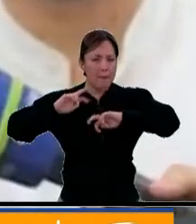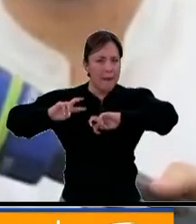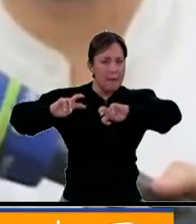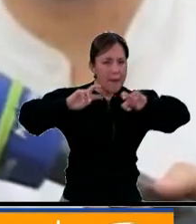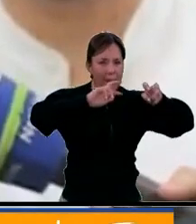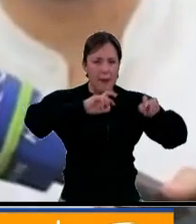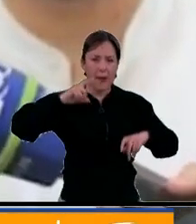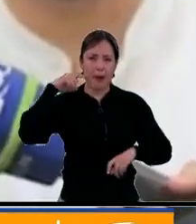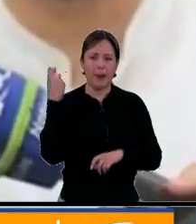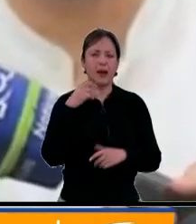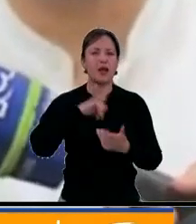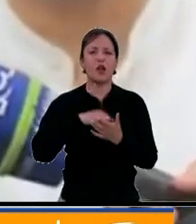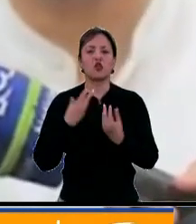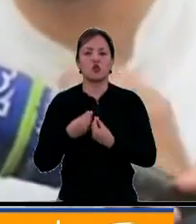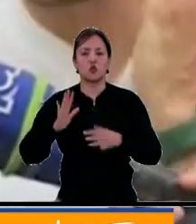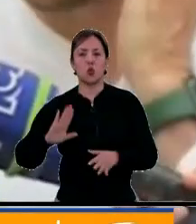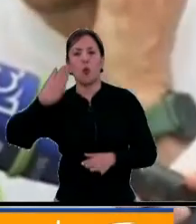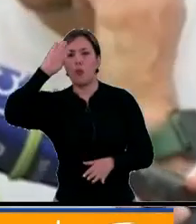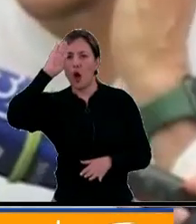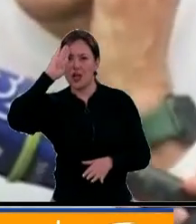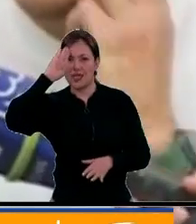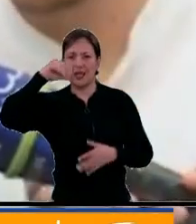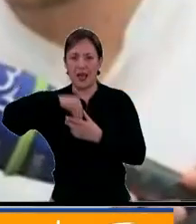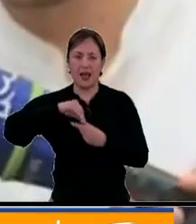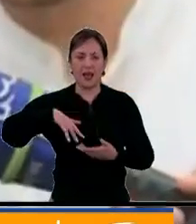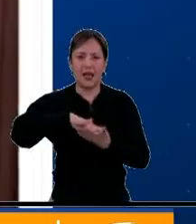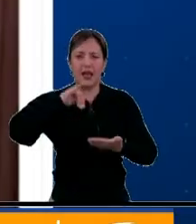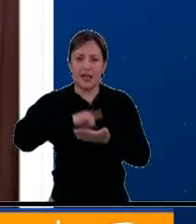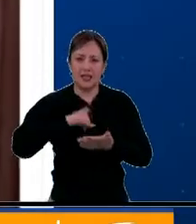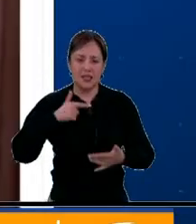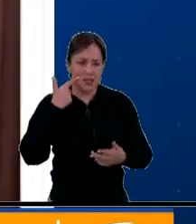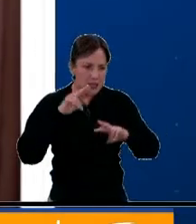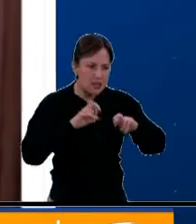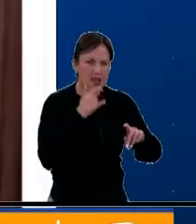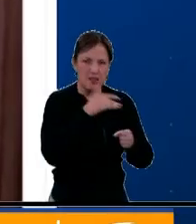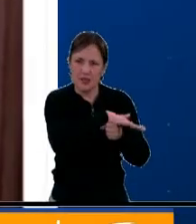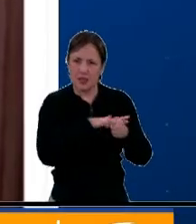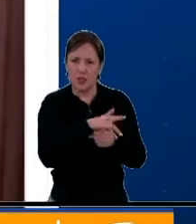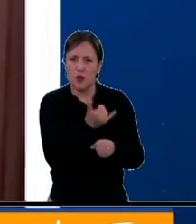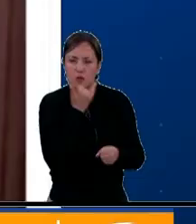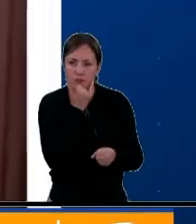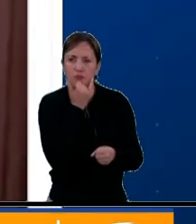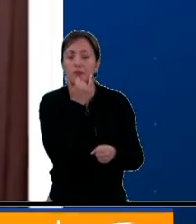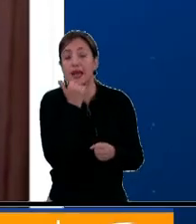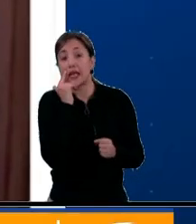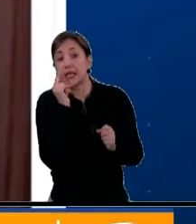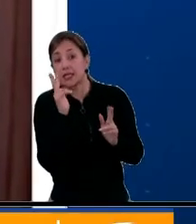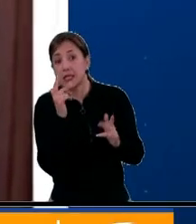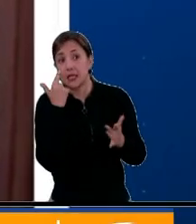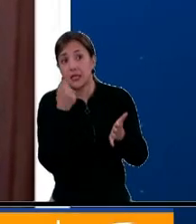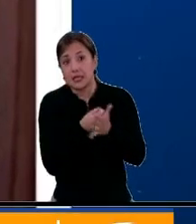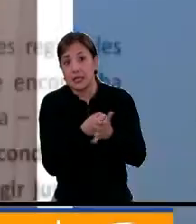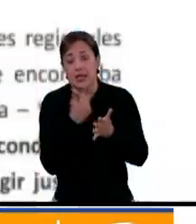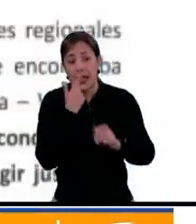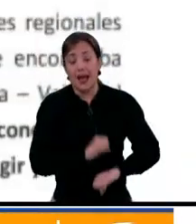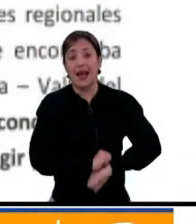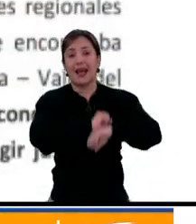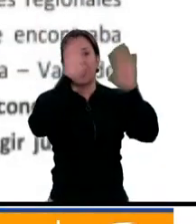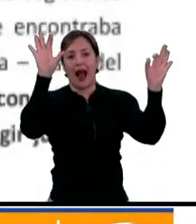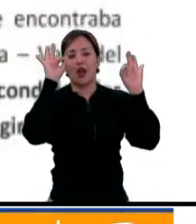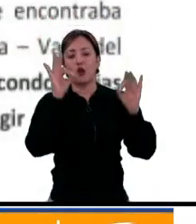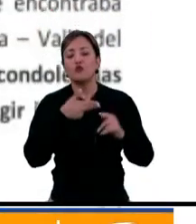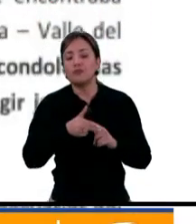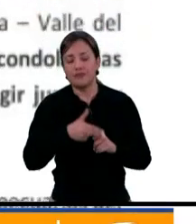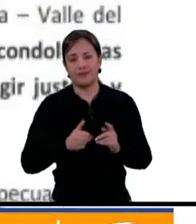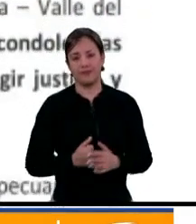investigativas con nuestra policía judicial, que fue la que realizó todos los actos urgentes de este caso, y la idea es que podamos esclarecer estos hechos en el menor tiempo